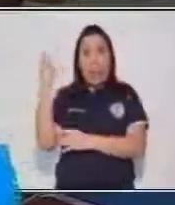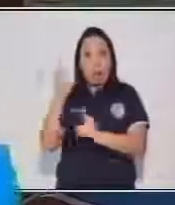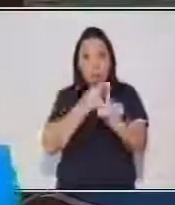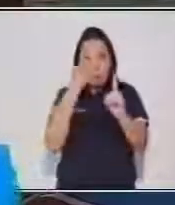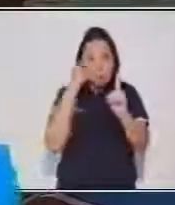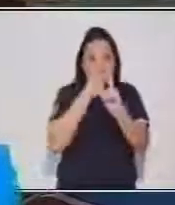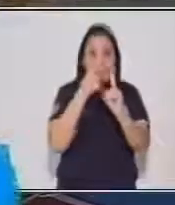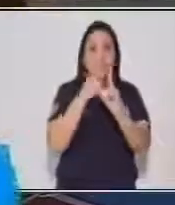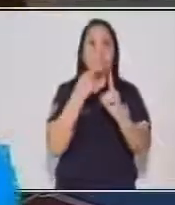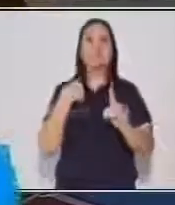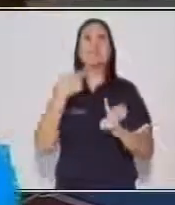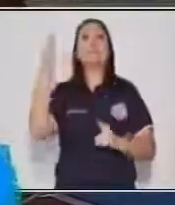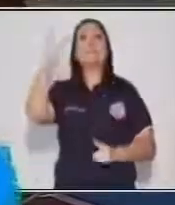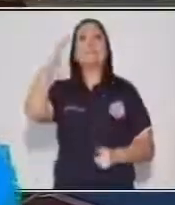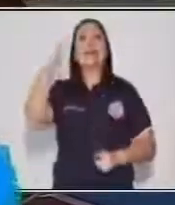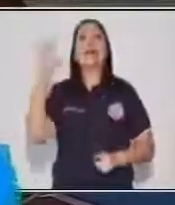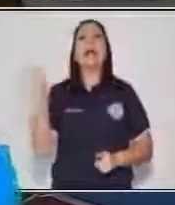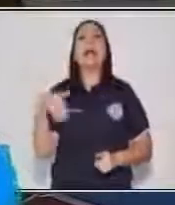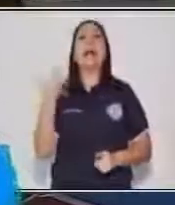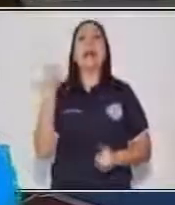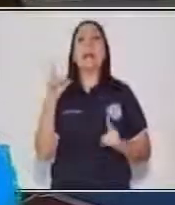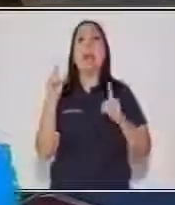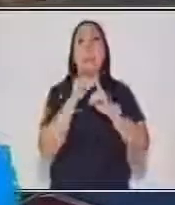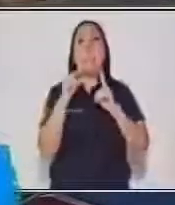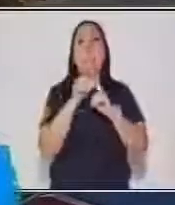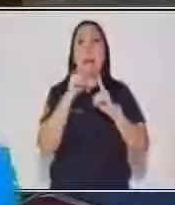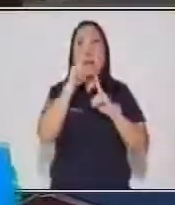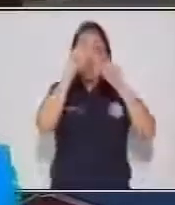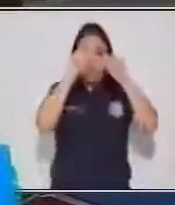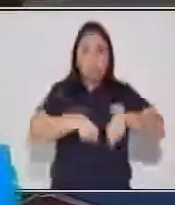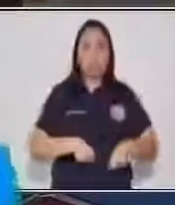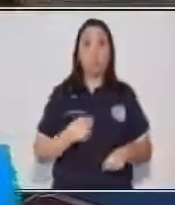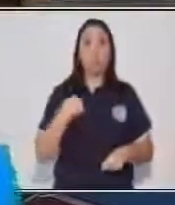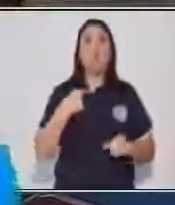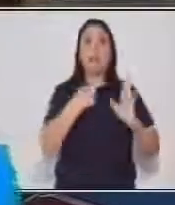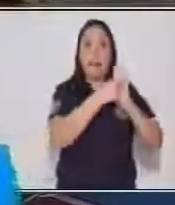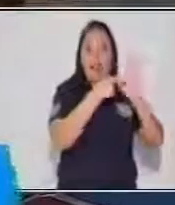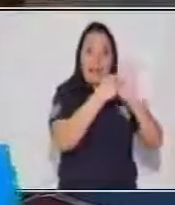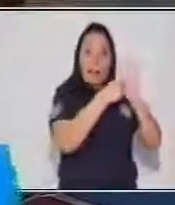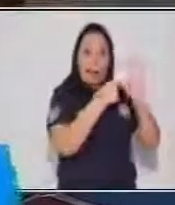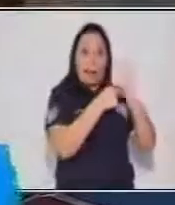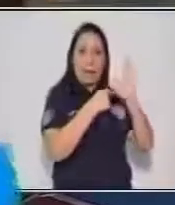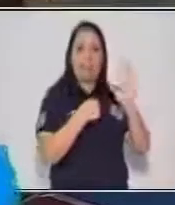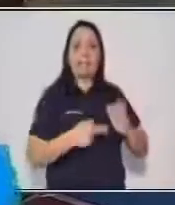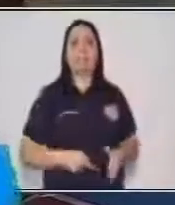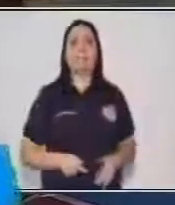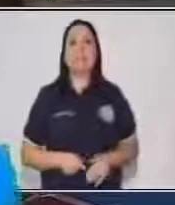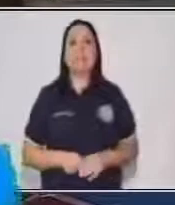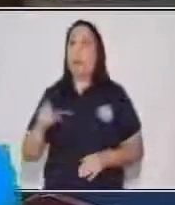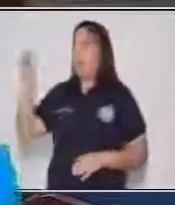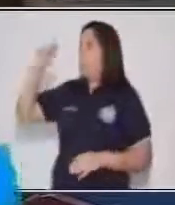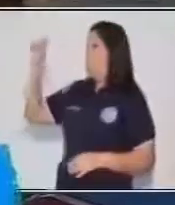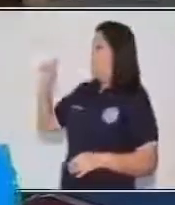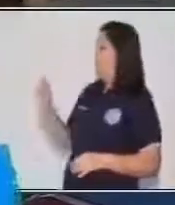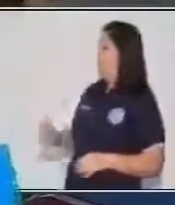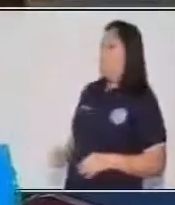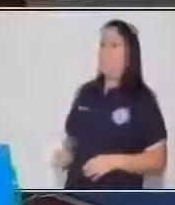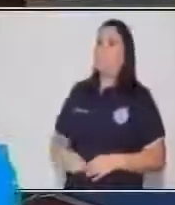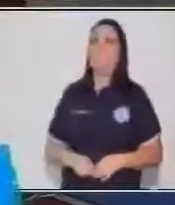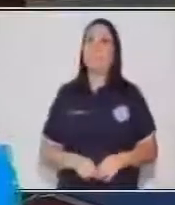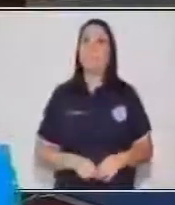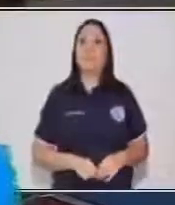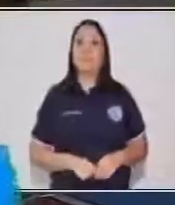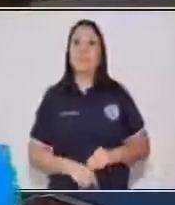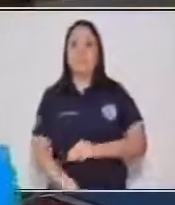temas para saber qué palabras son las que debes colocar en esas fichas o en esos carteles o en esas diapositivas.